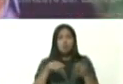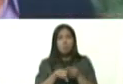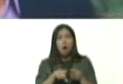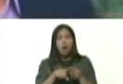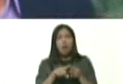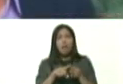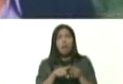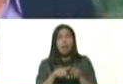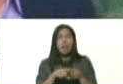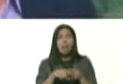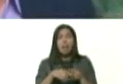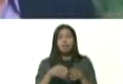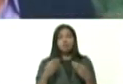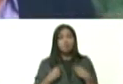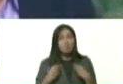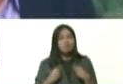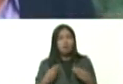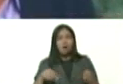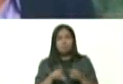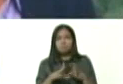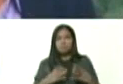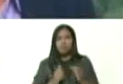pierna y su vida.